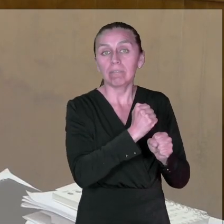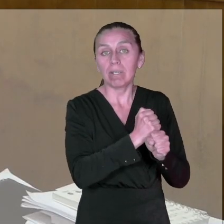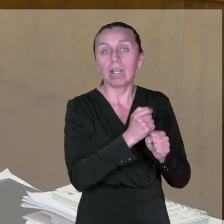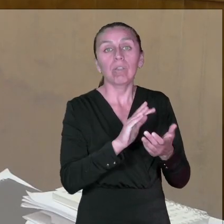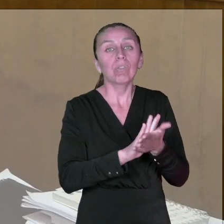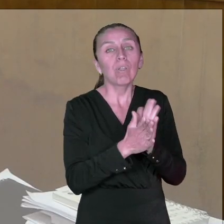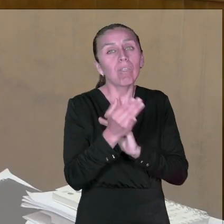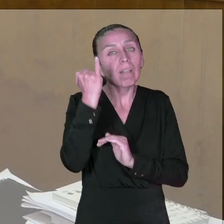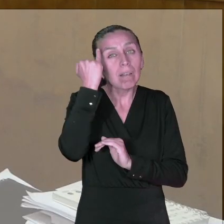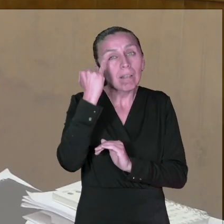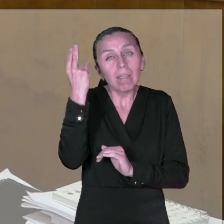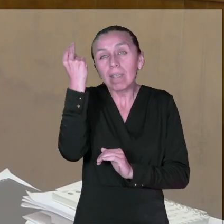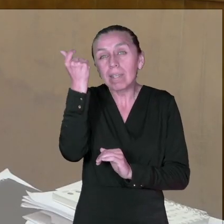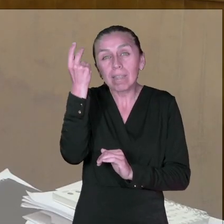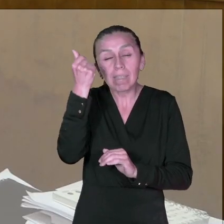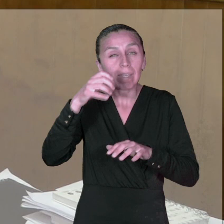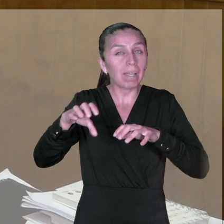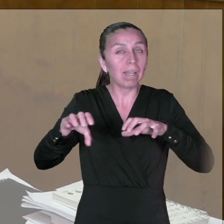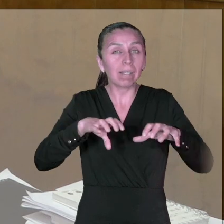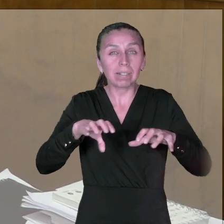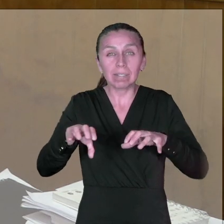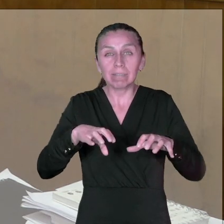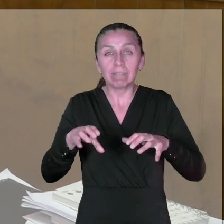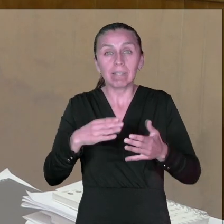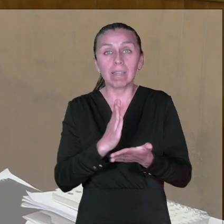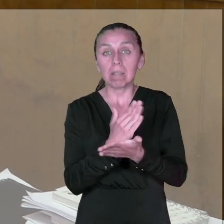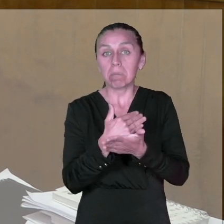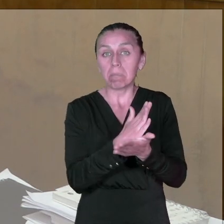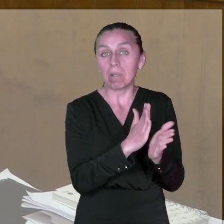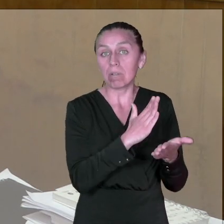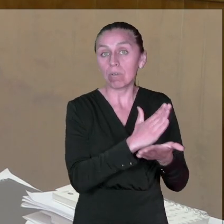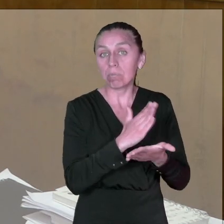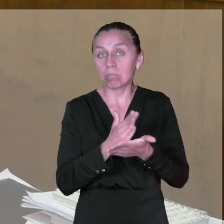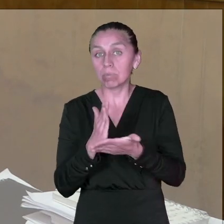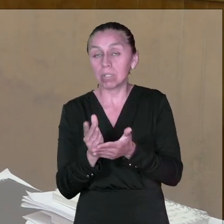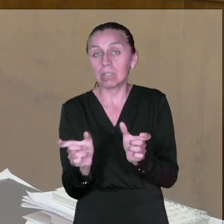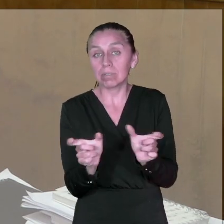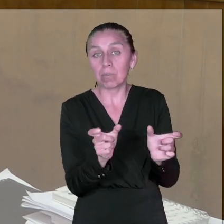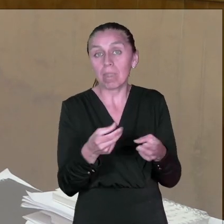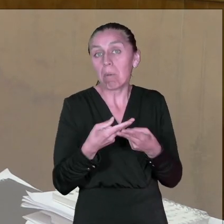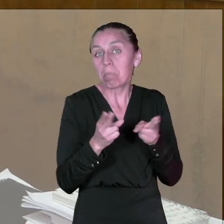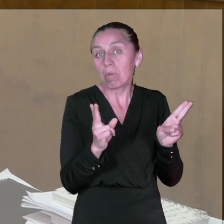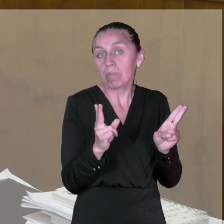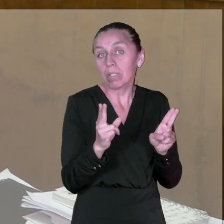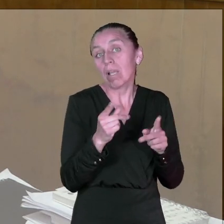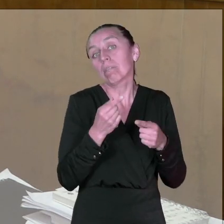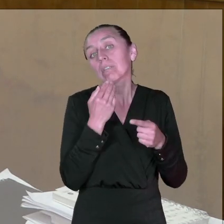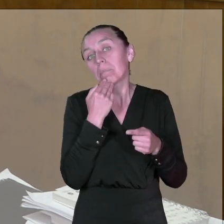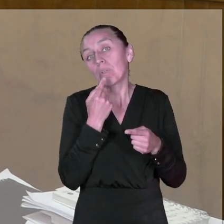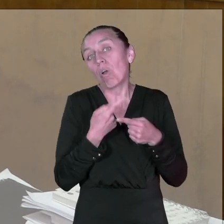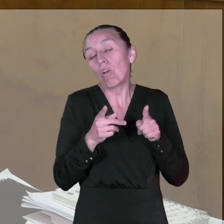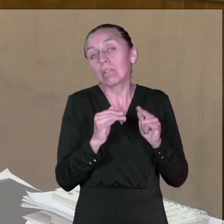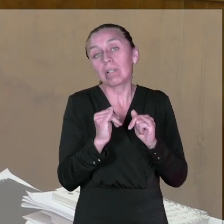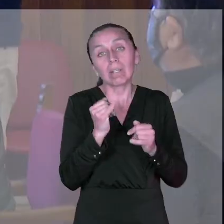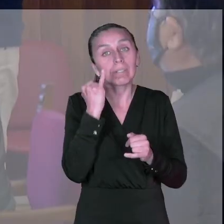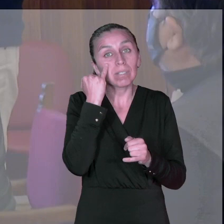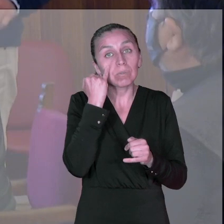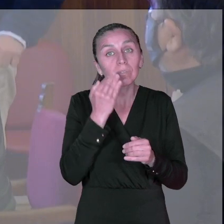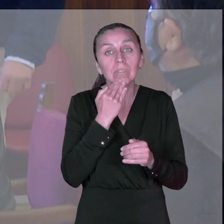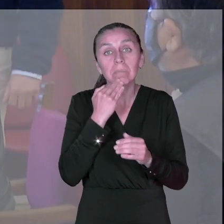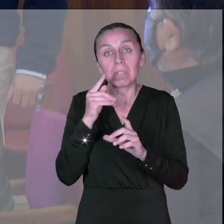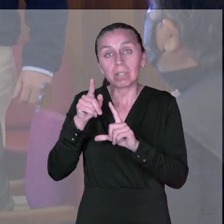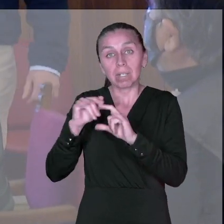trabaja toda la iniciativa y todas las actividades del plan comunal de seguridad pública con otras instituciones además